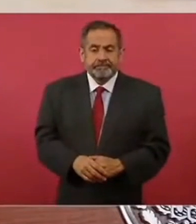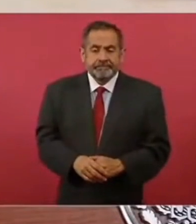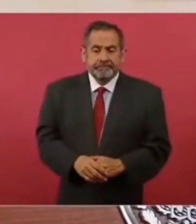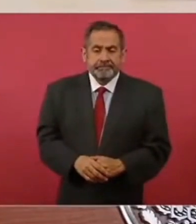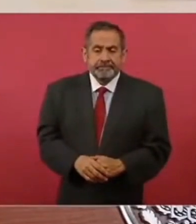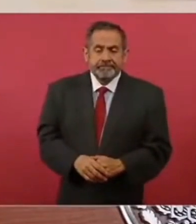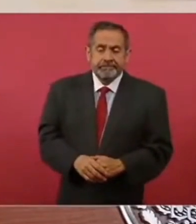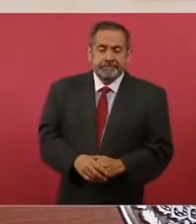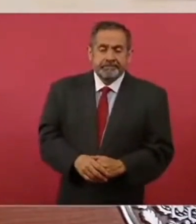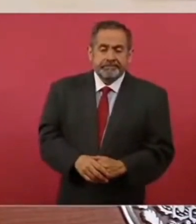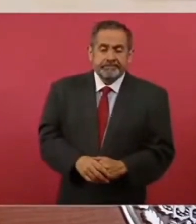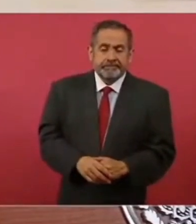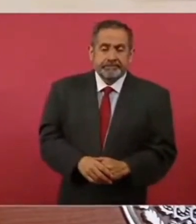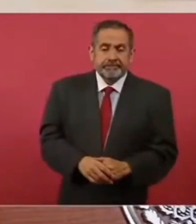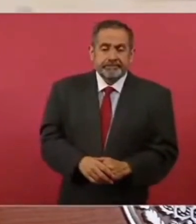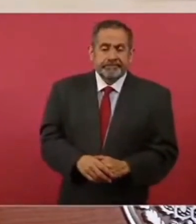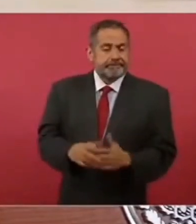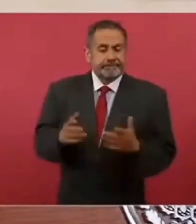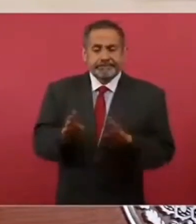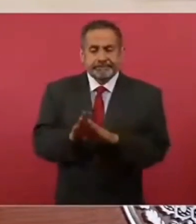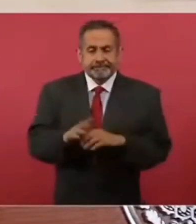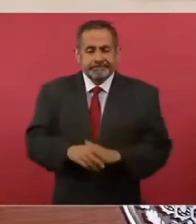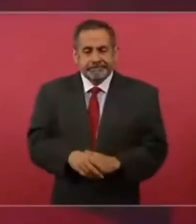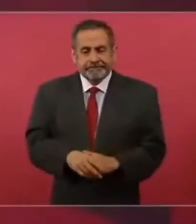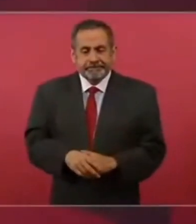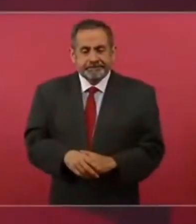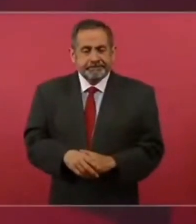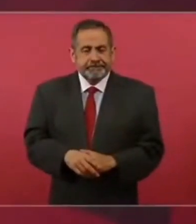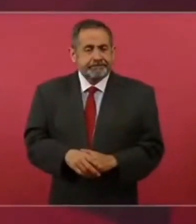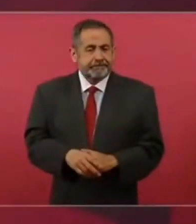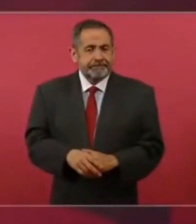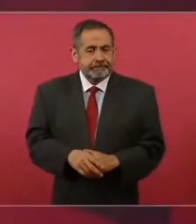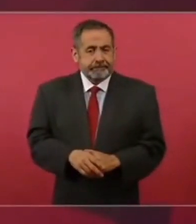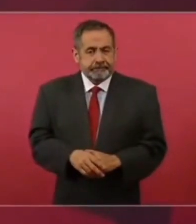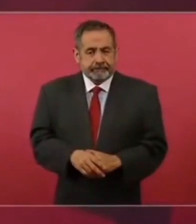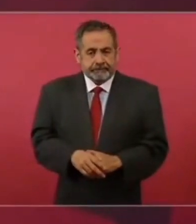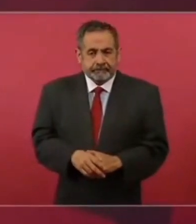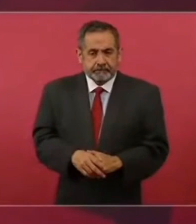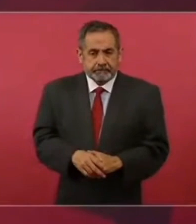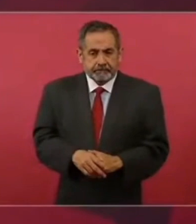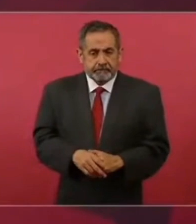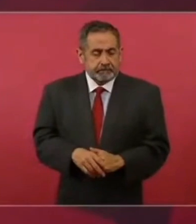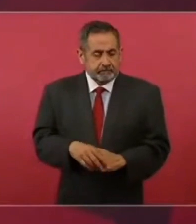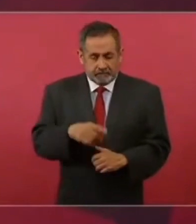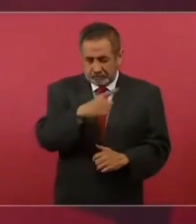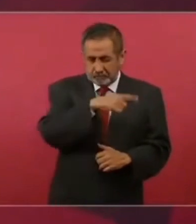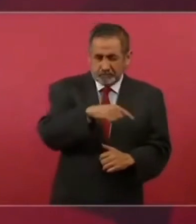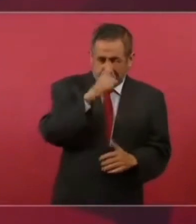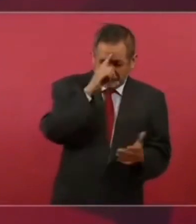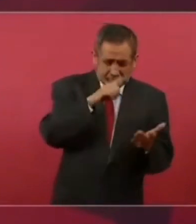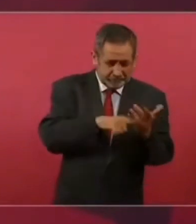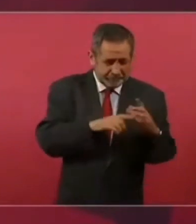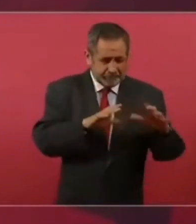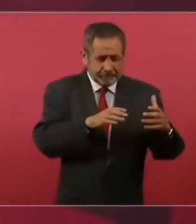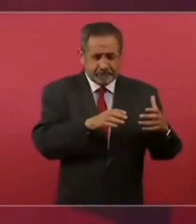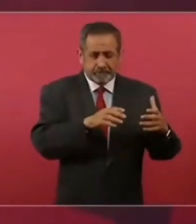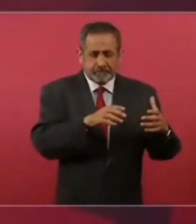es que cómo Creen ustedes que van a dejar